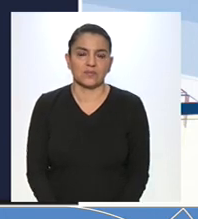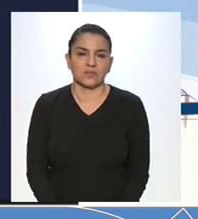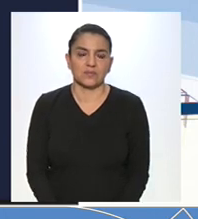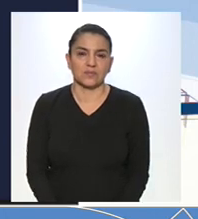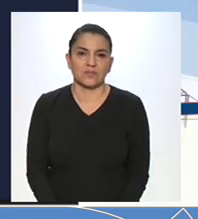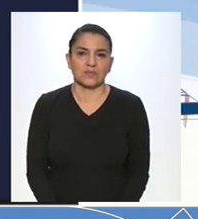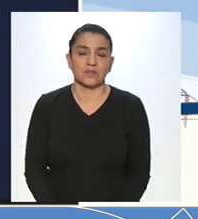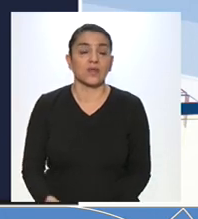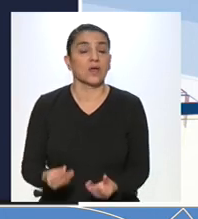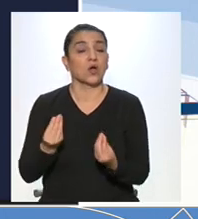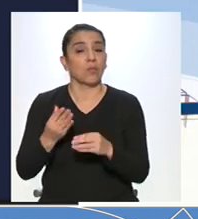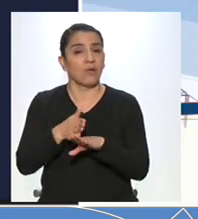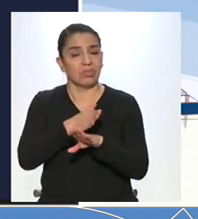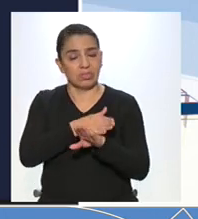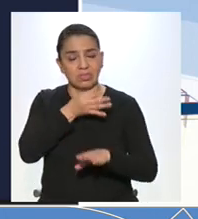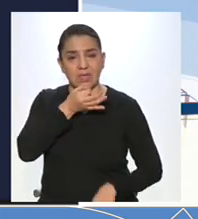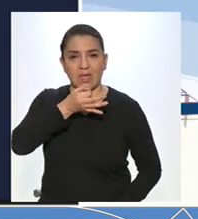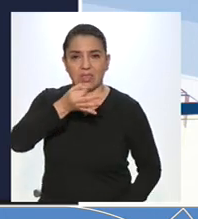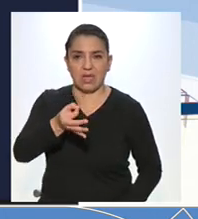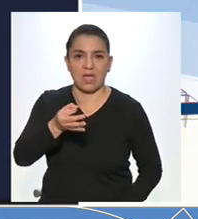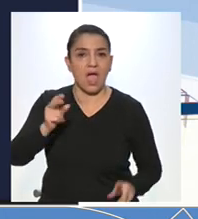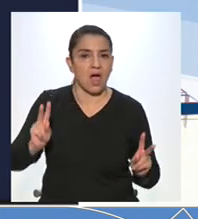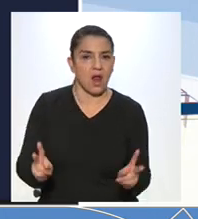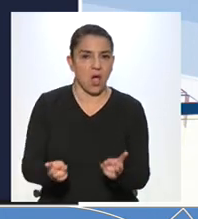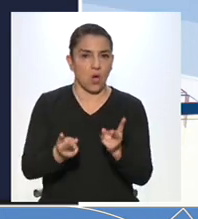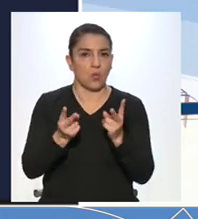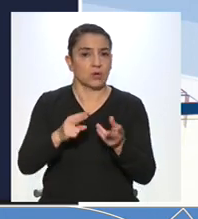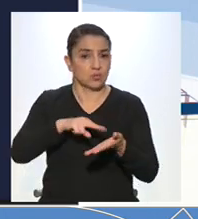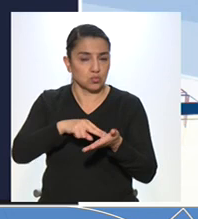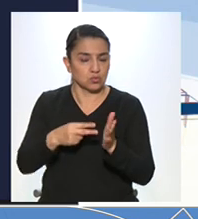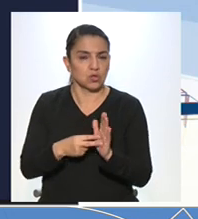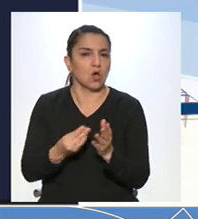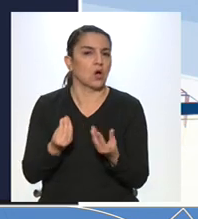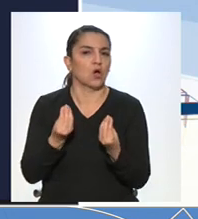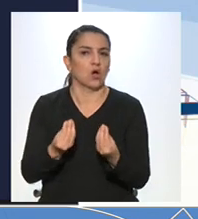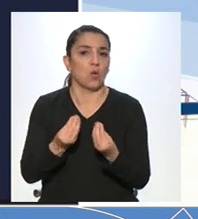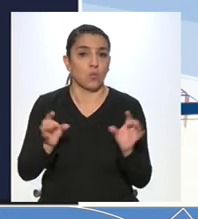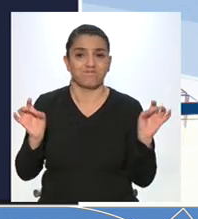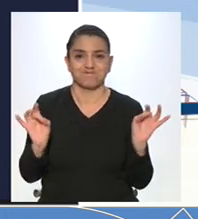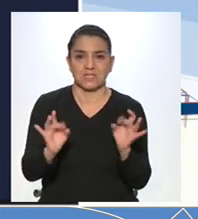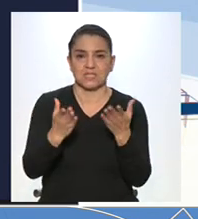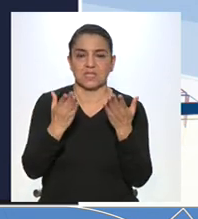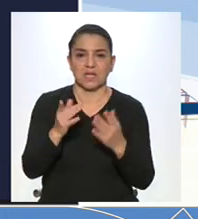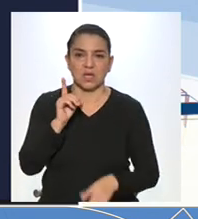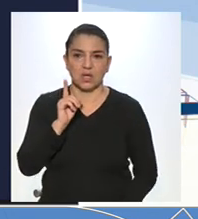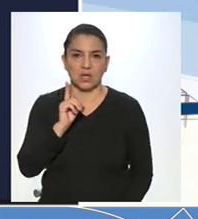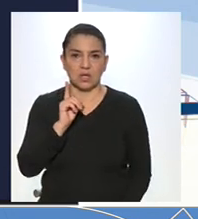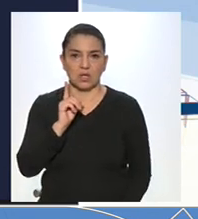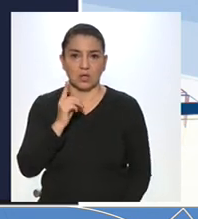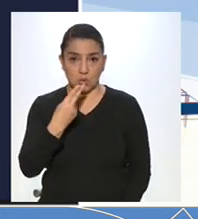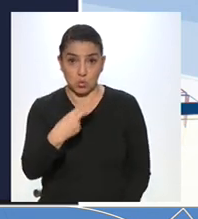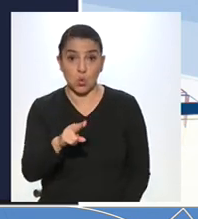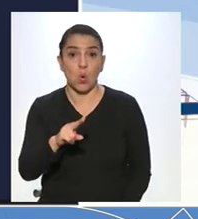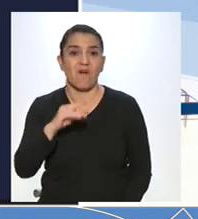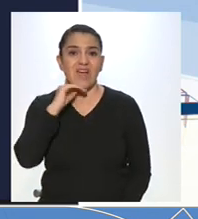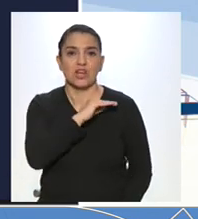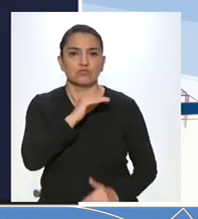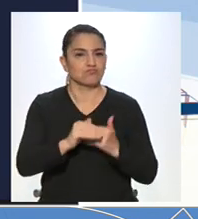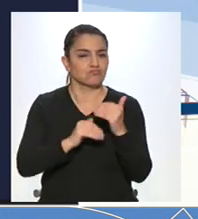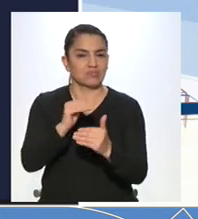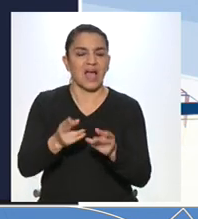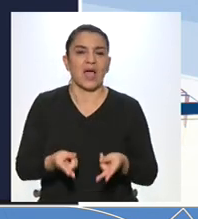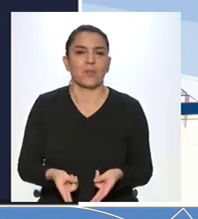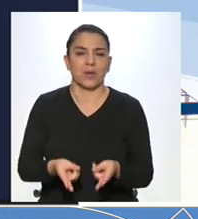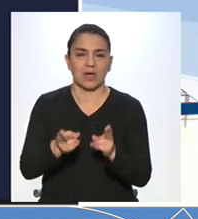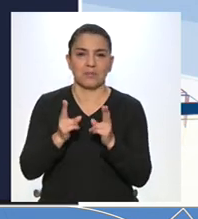Como mencioné al comienzo, la recuperación de esta crisis ha sido inédita en términos de su velocidad. Y eso ha permitido